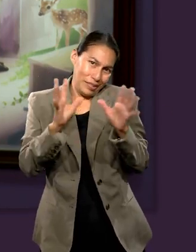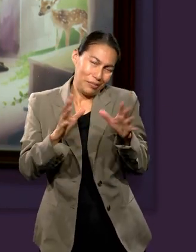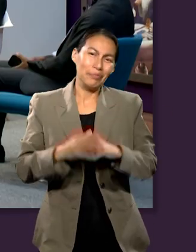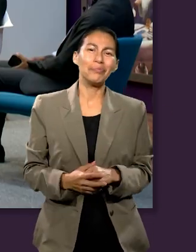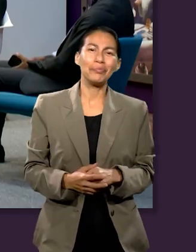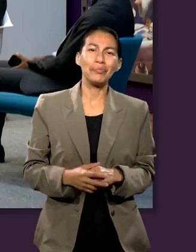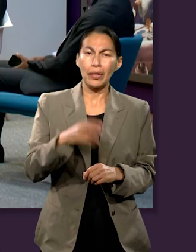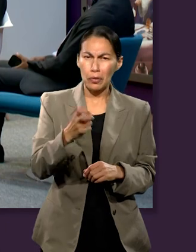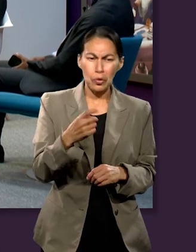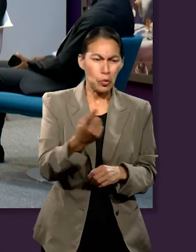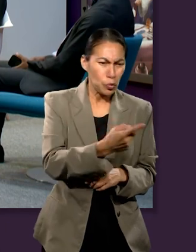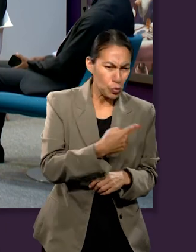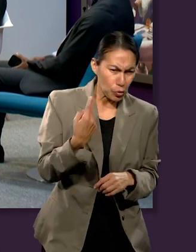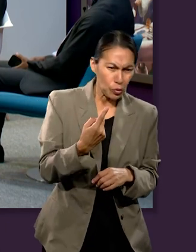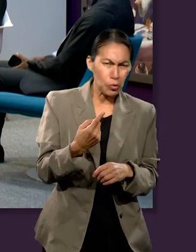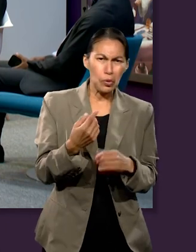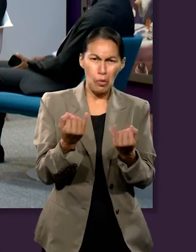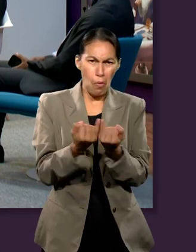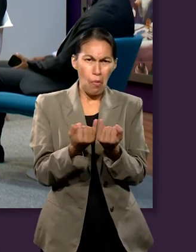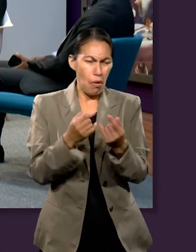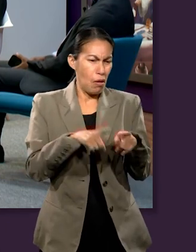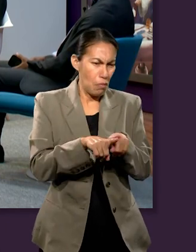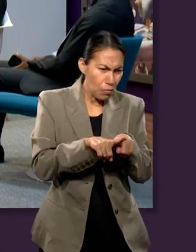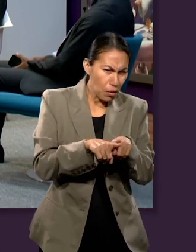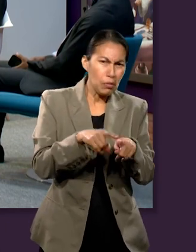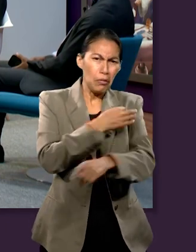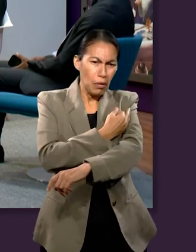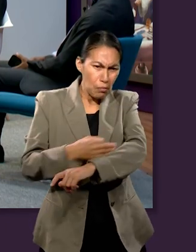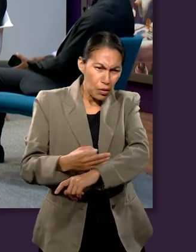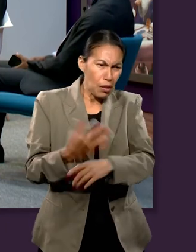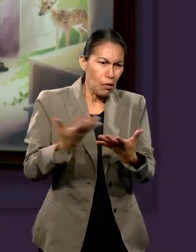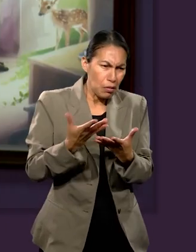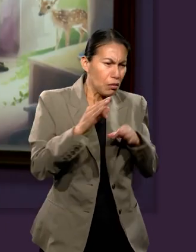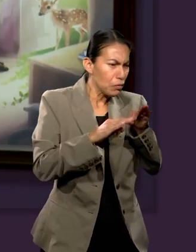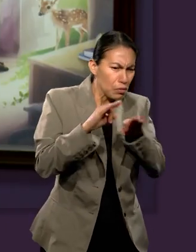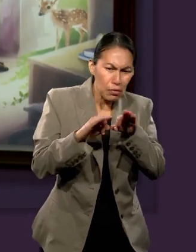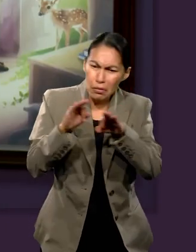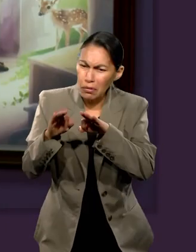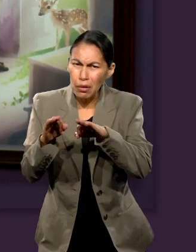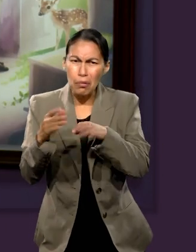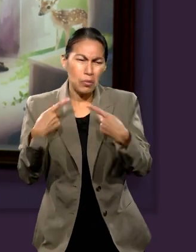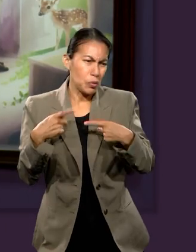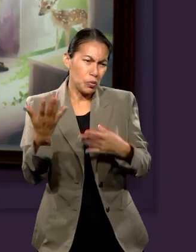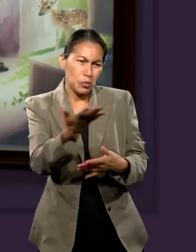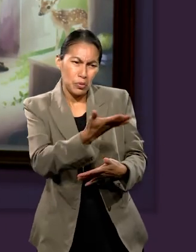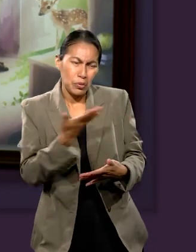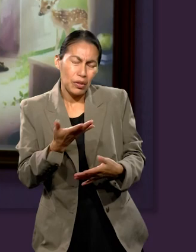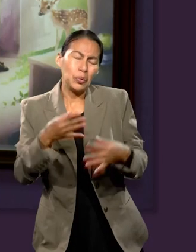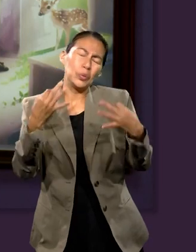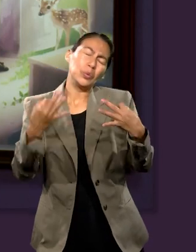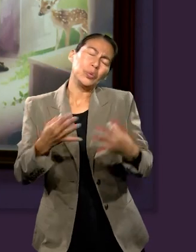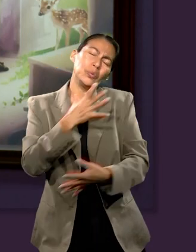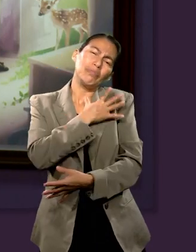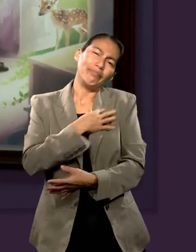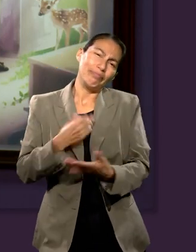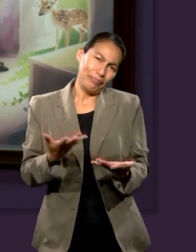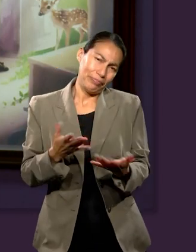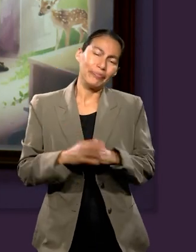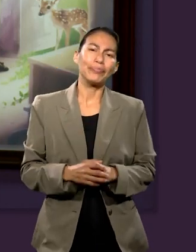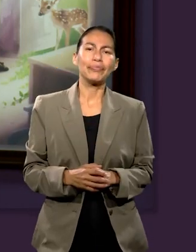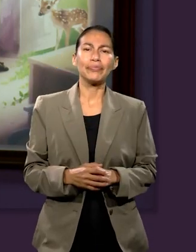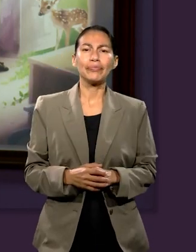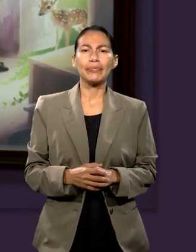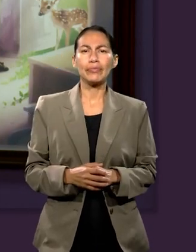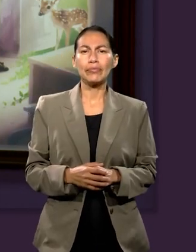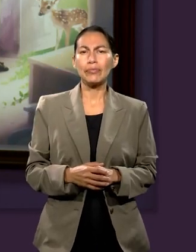Dios todos somos hermanos así que pues lo que se debe de hacer es llevarnos como hermanos Y llevarnos como una familia y tener ese